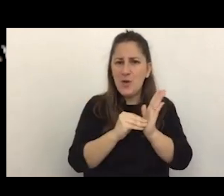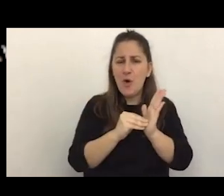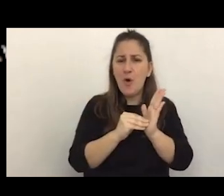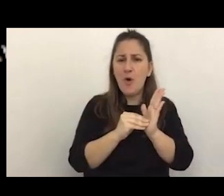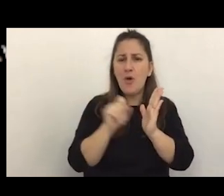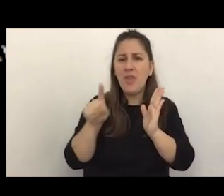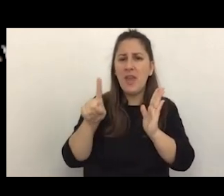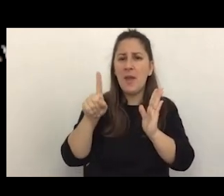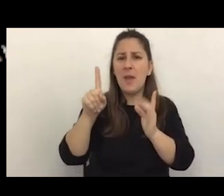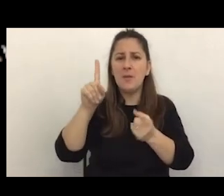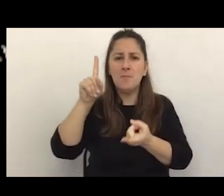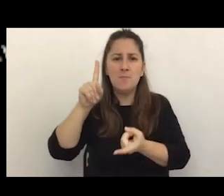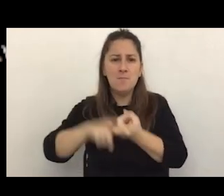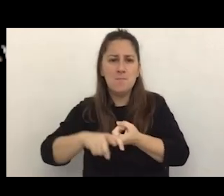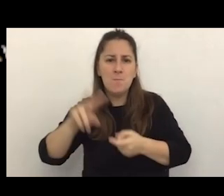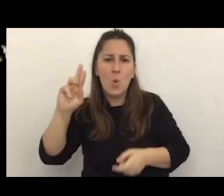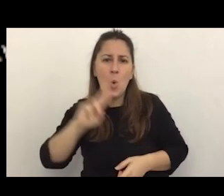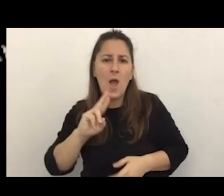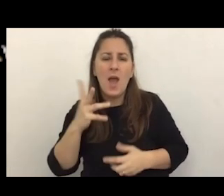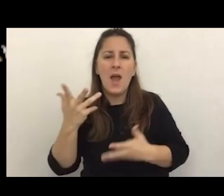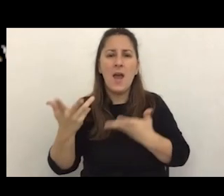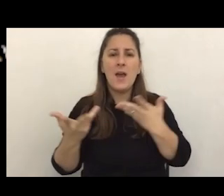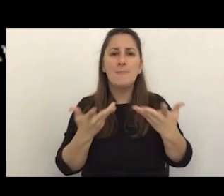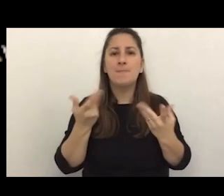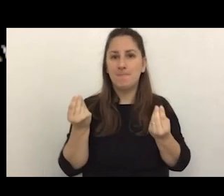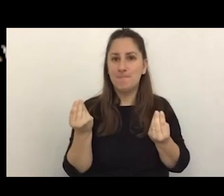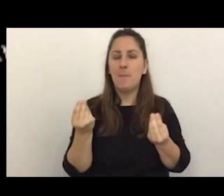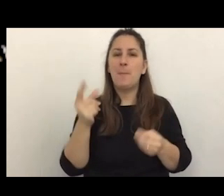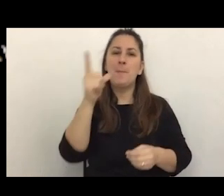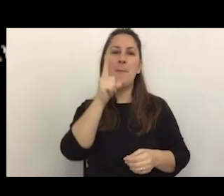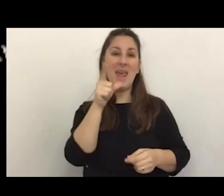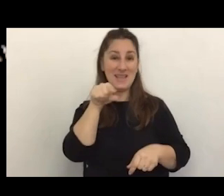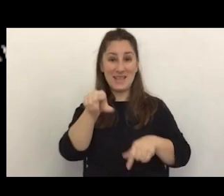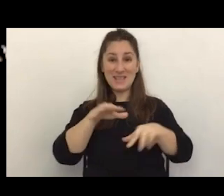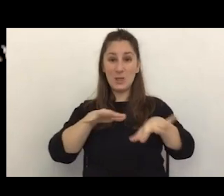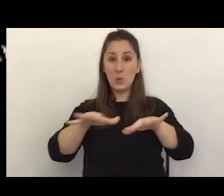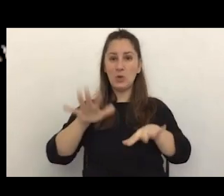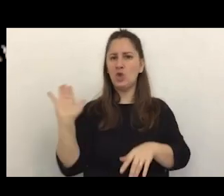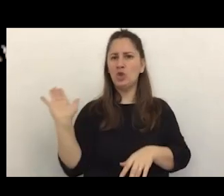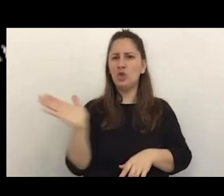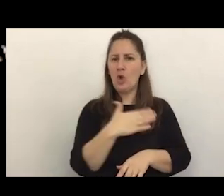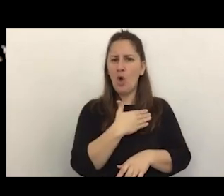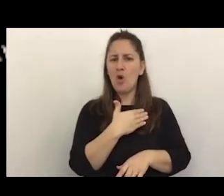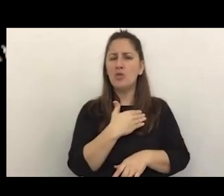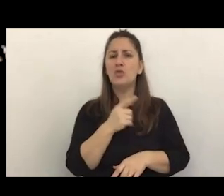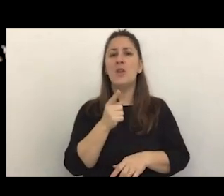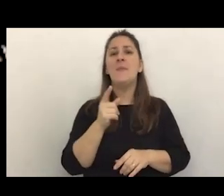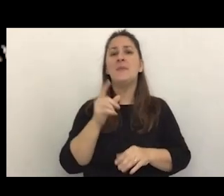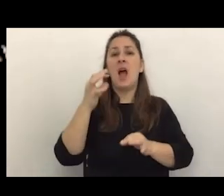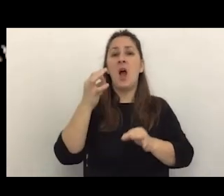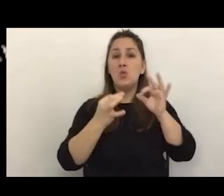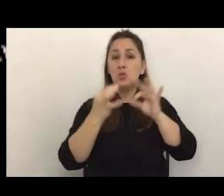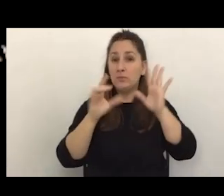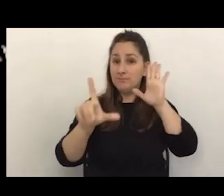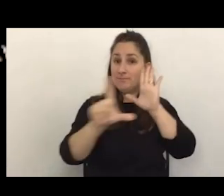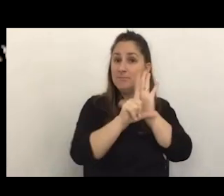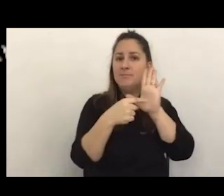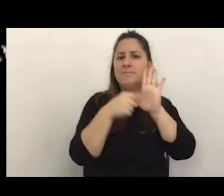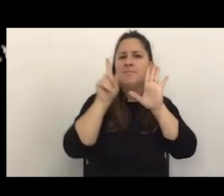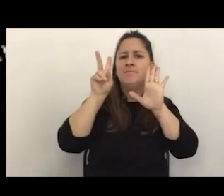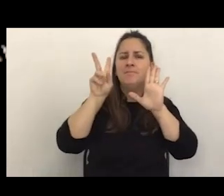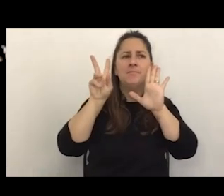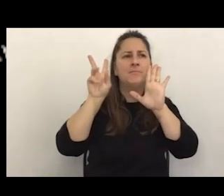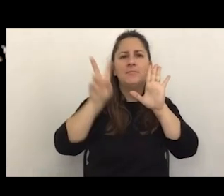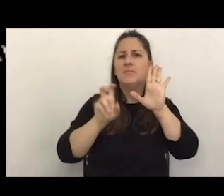esposa, digamos. Sí, lo podría... pregunto bien, digamos, porque parecería como que todos los casos en la jurisprudencia solo son con casos que